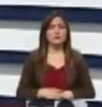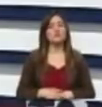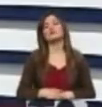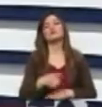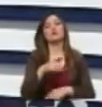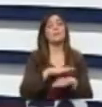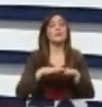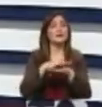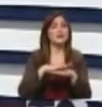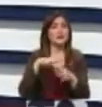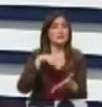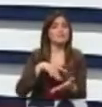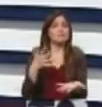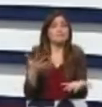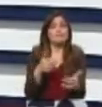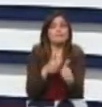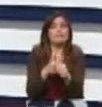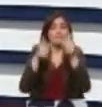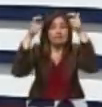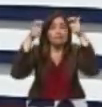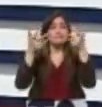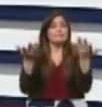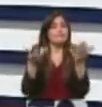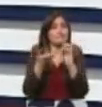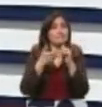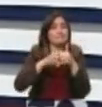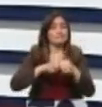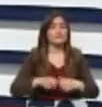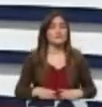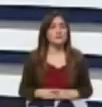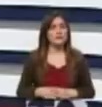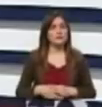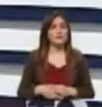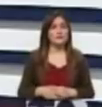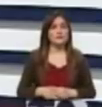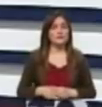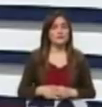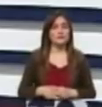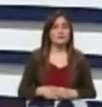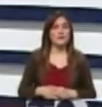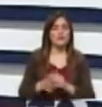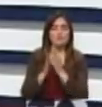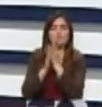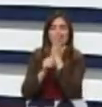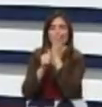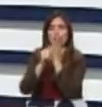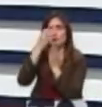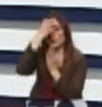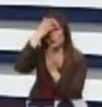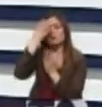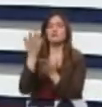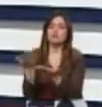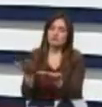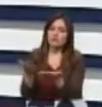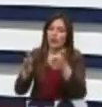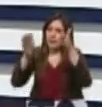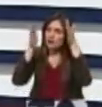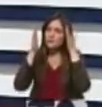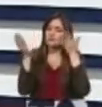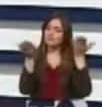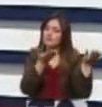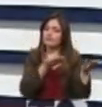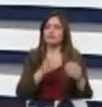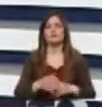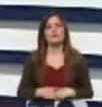de último año de bachillerato a quienes se les está causando este perjuicio. Y desde acá le hacemos el pedido al Ministerio de Educación para que atienda